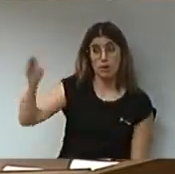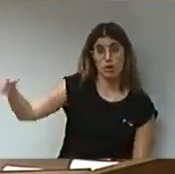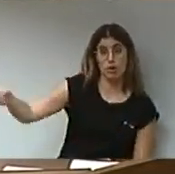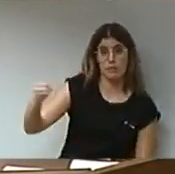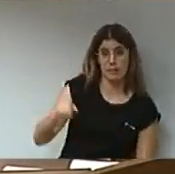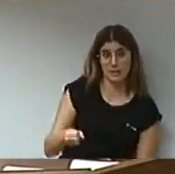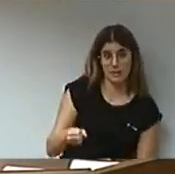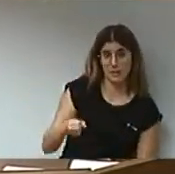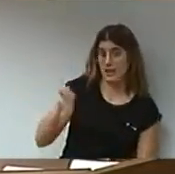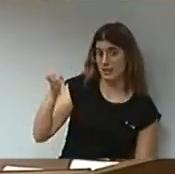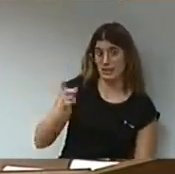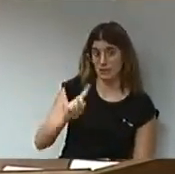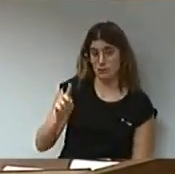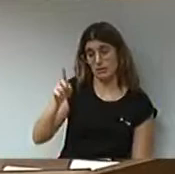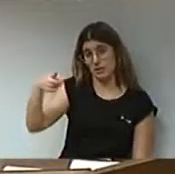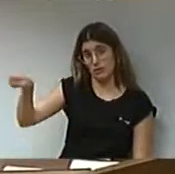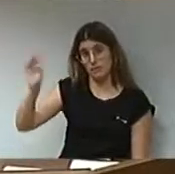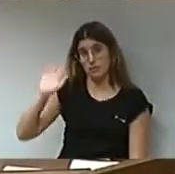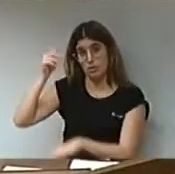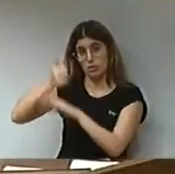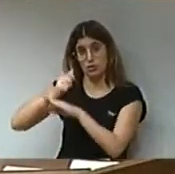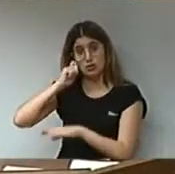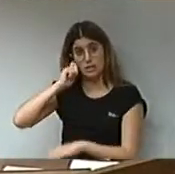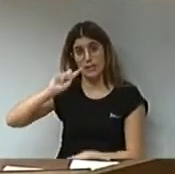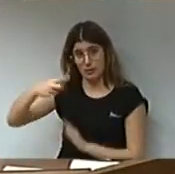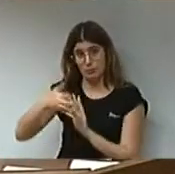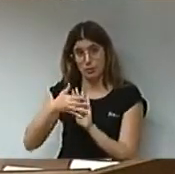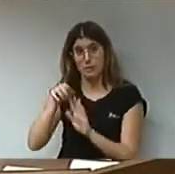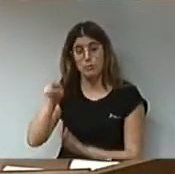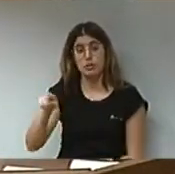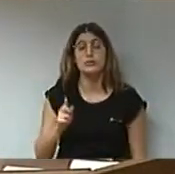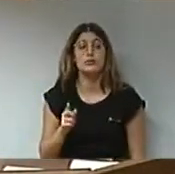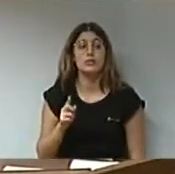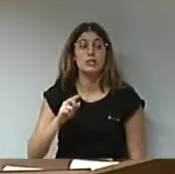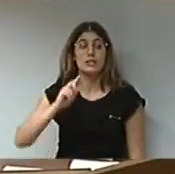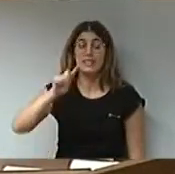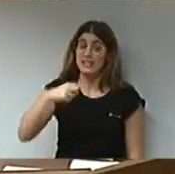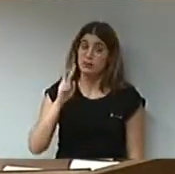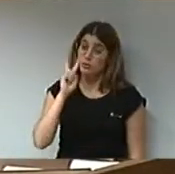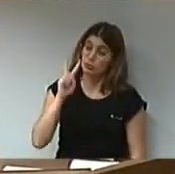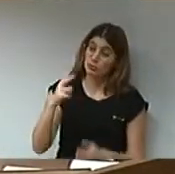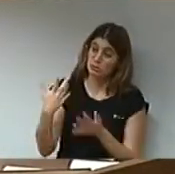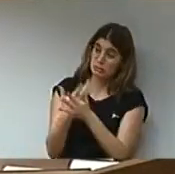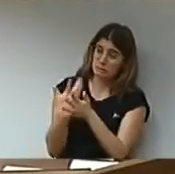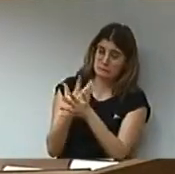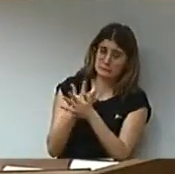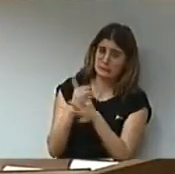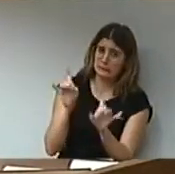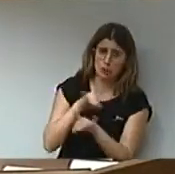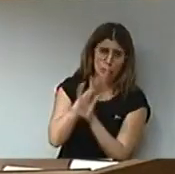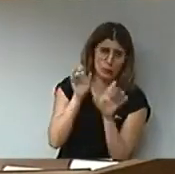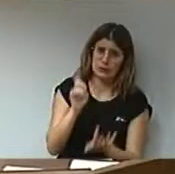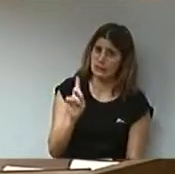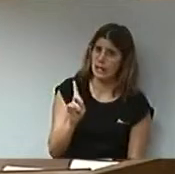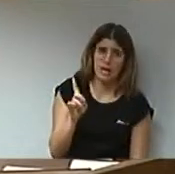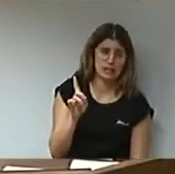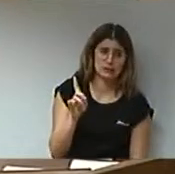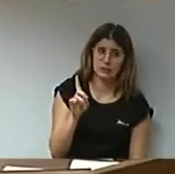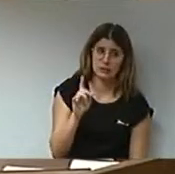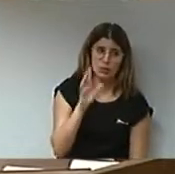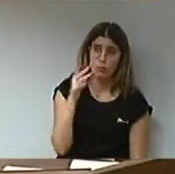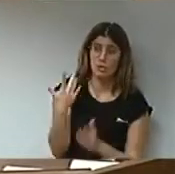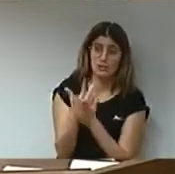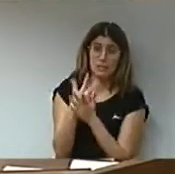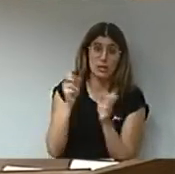que no ha venido y ha mandado a la consellera, luego le hablaré de esto, y luego cuando hemos visto que las explicaciones no eran oportunas porque no han dado